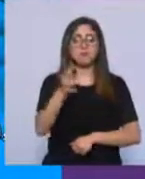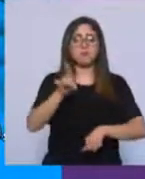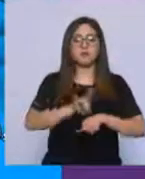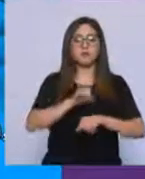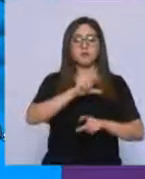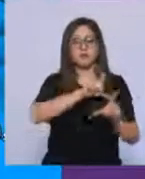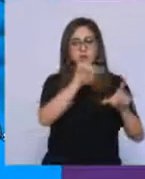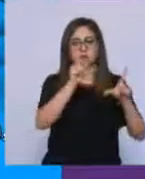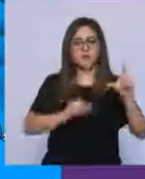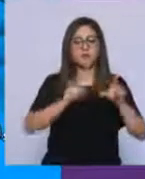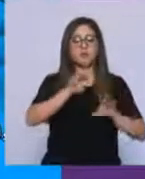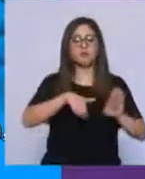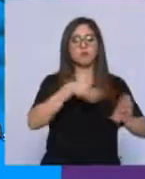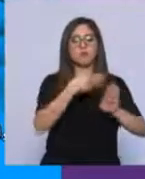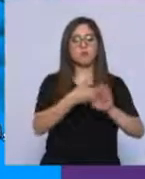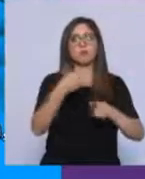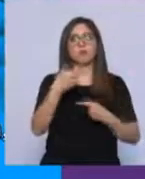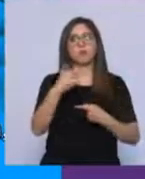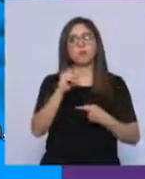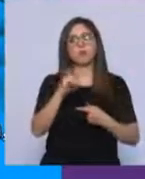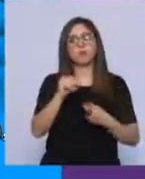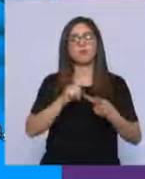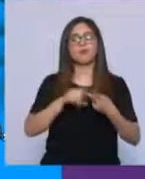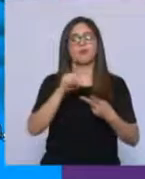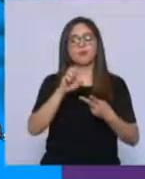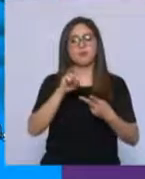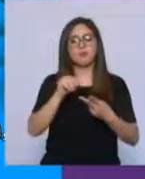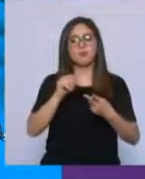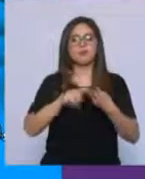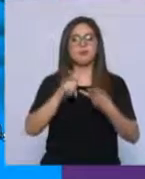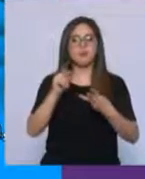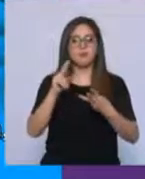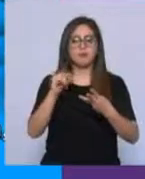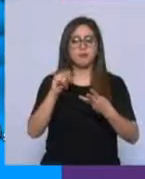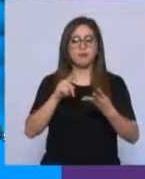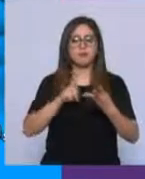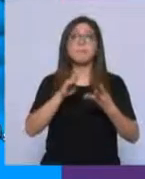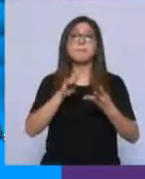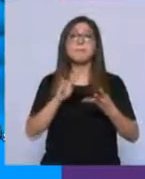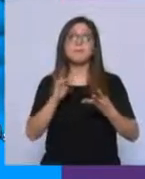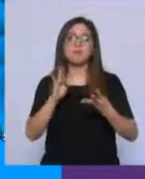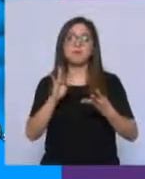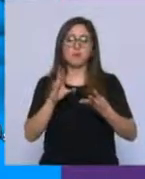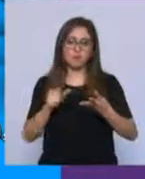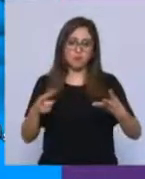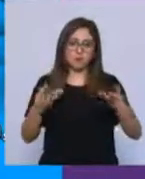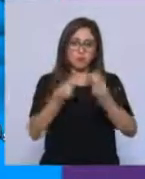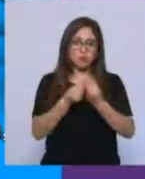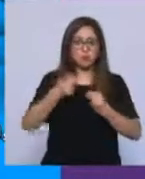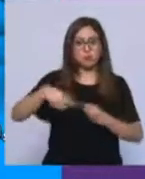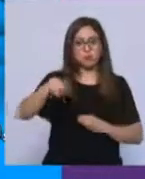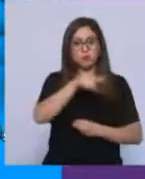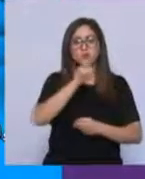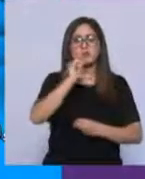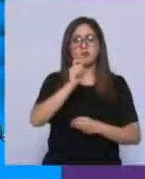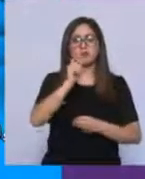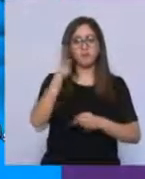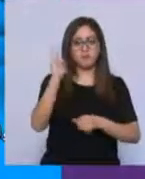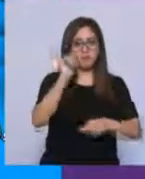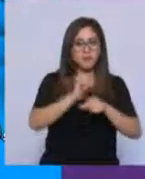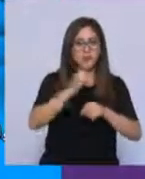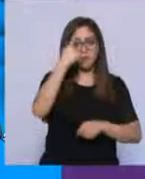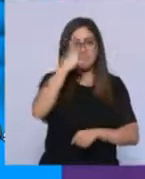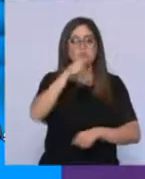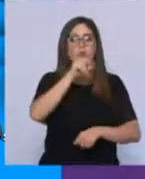de la Lucha en contra de la homofobia, lesbofobia, transfobia y bifobia. Estamos con el Ejecutivo Federal para mitigar